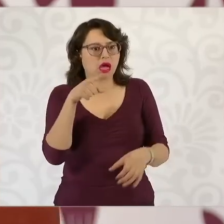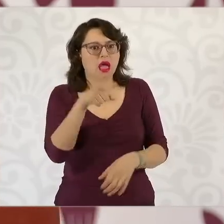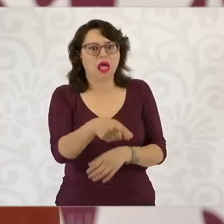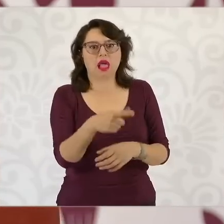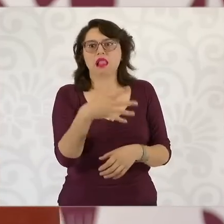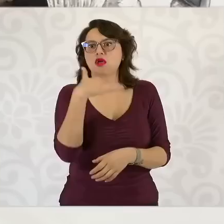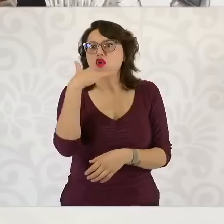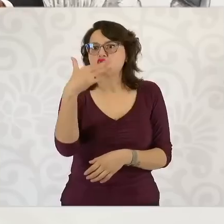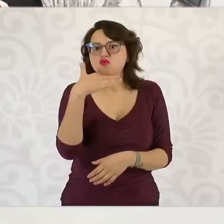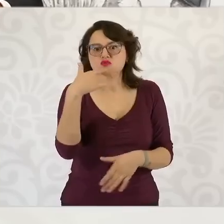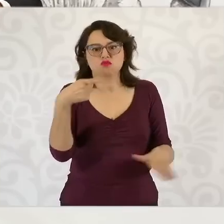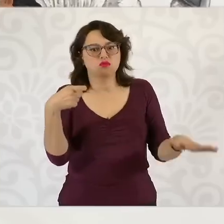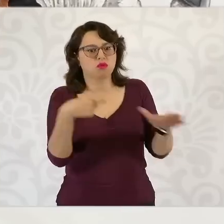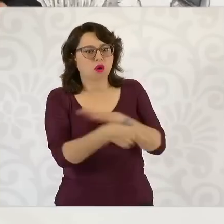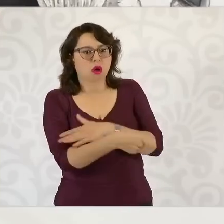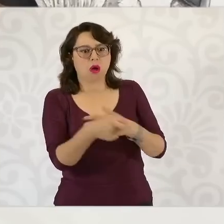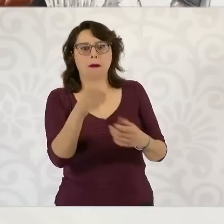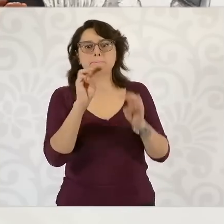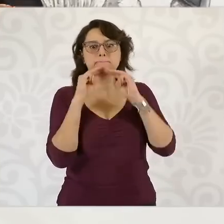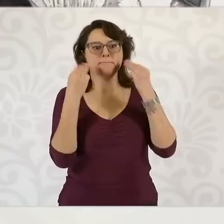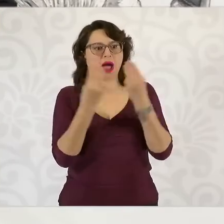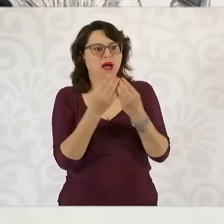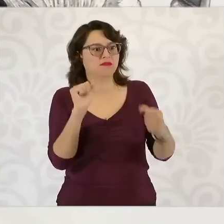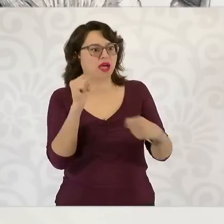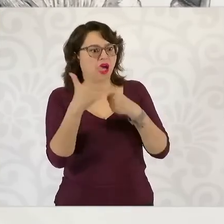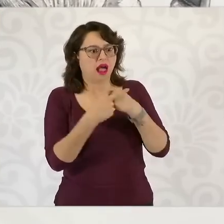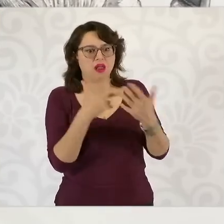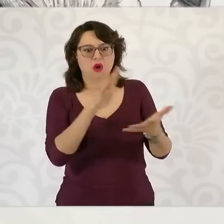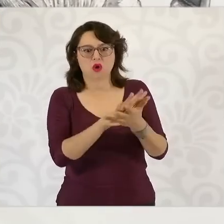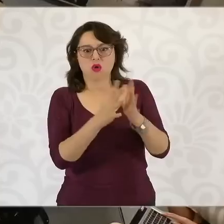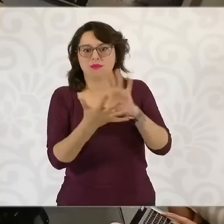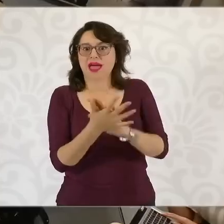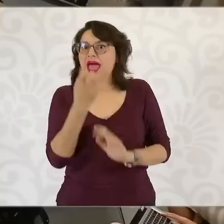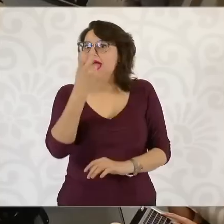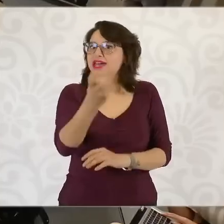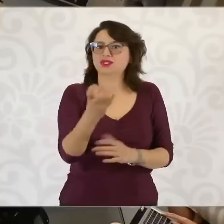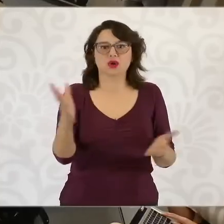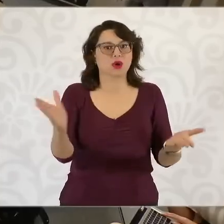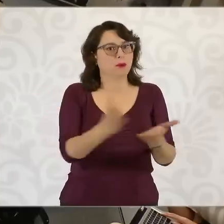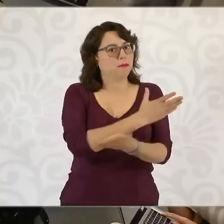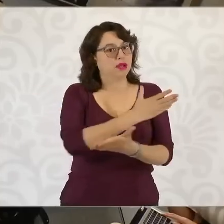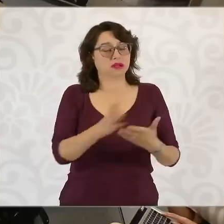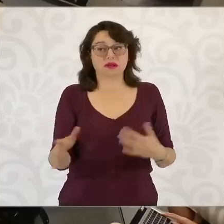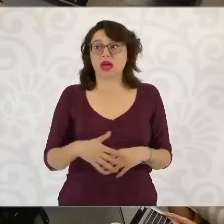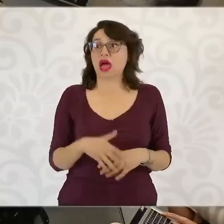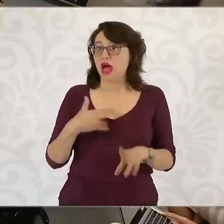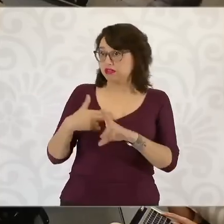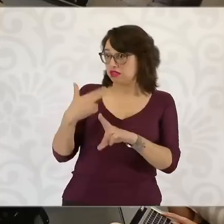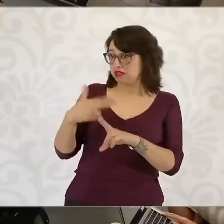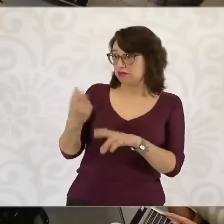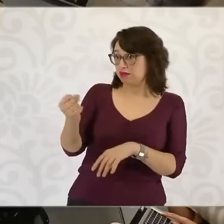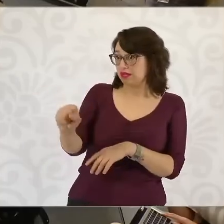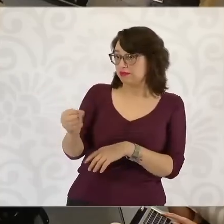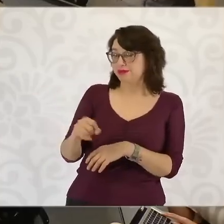en un artículo expreso de la ley. Esa es la diferencia. Y sería a partir de septiembre. Exactamente. Gracias.